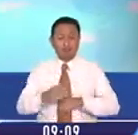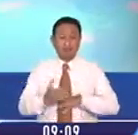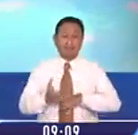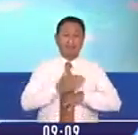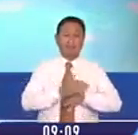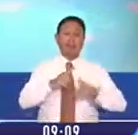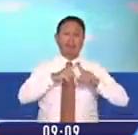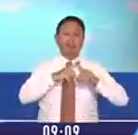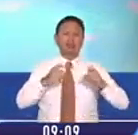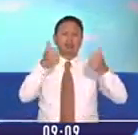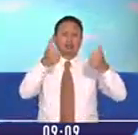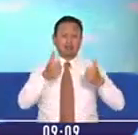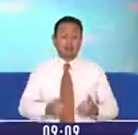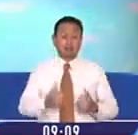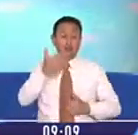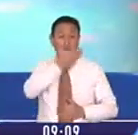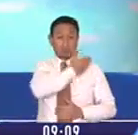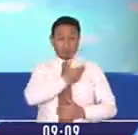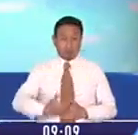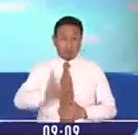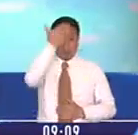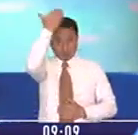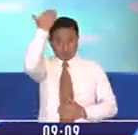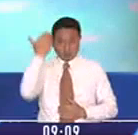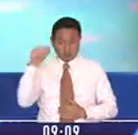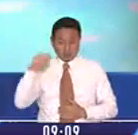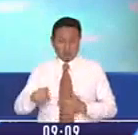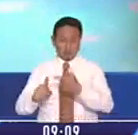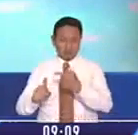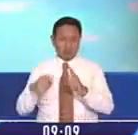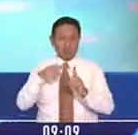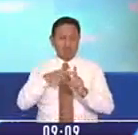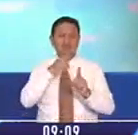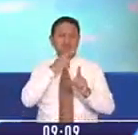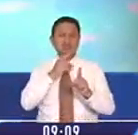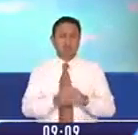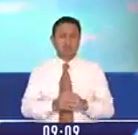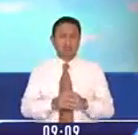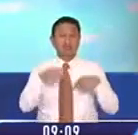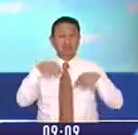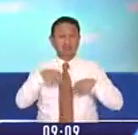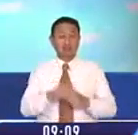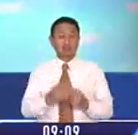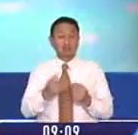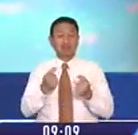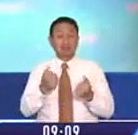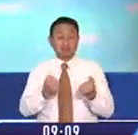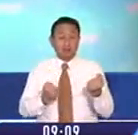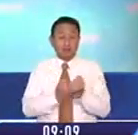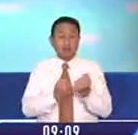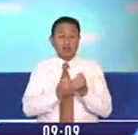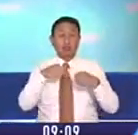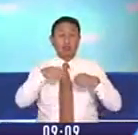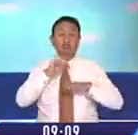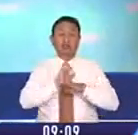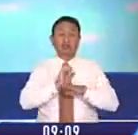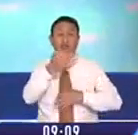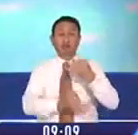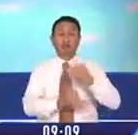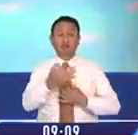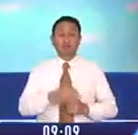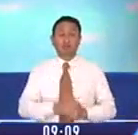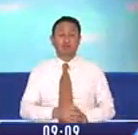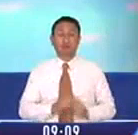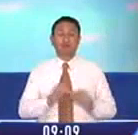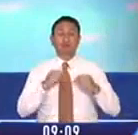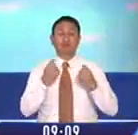de Fernando Villavicencio, ex candidato presidencial. Esto con el objetivo de afianzar su compromiso con la justicia y lucha contra